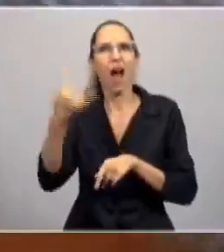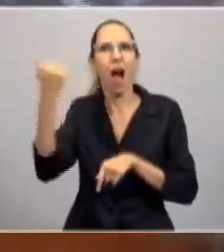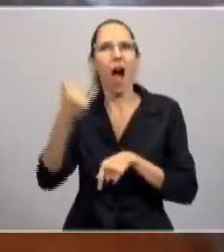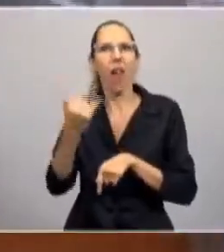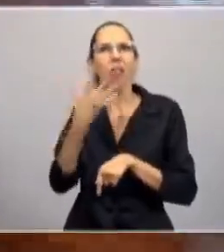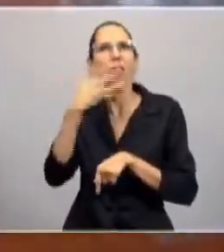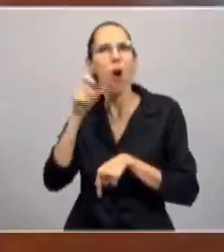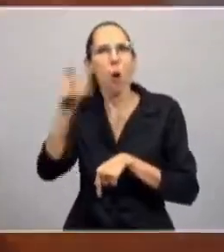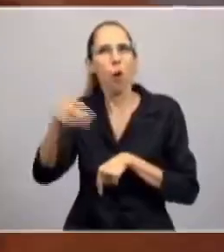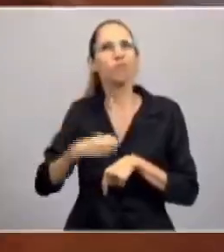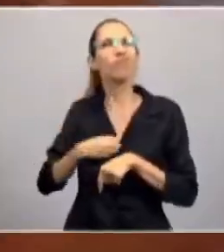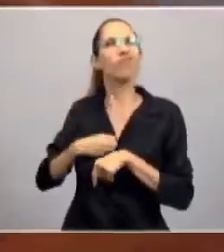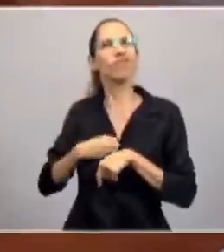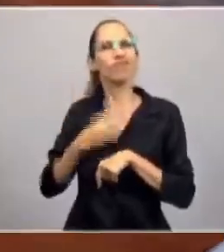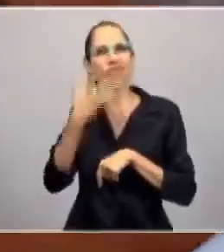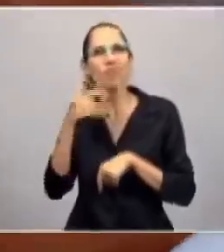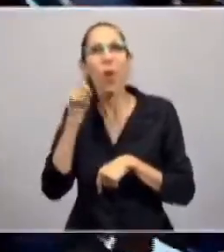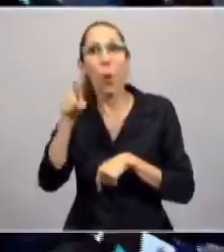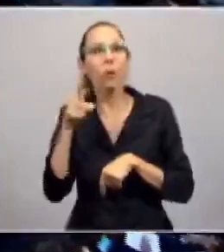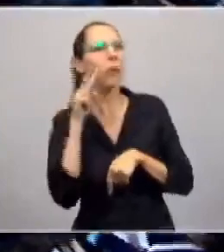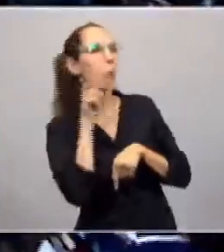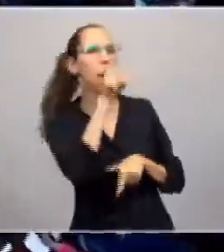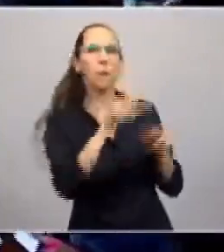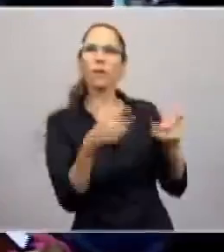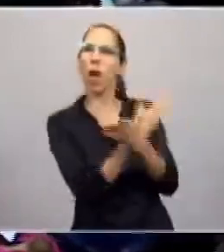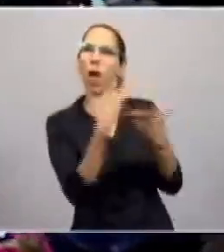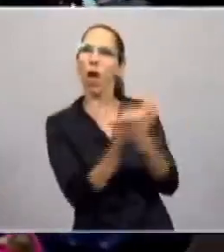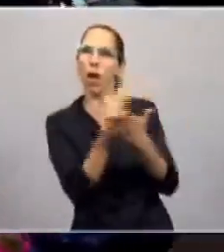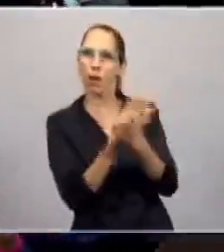sufrimiento ajeno que estamos presenciando.